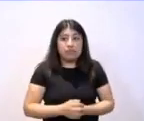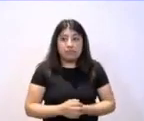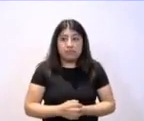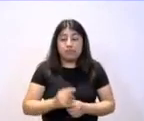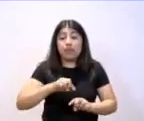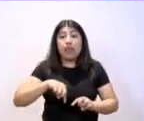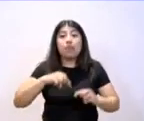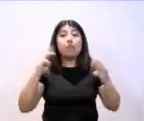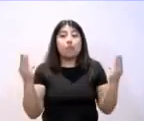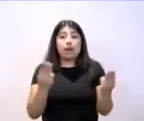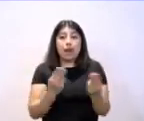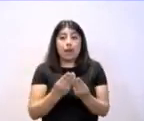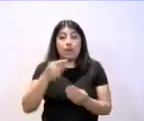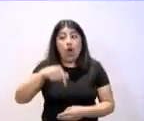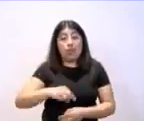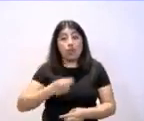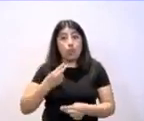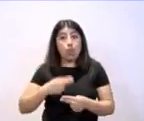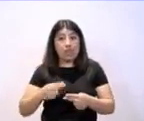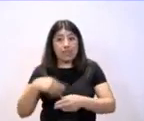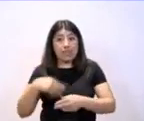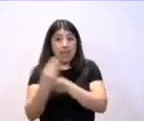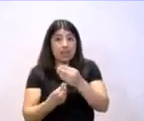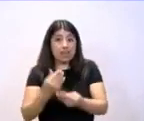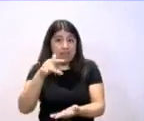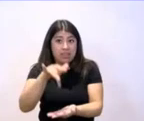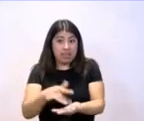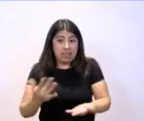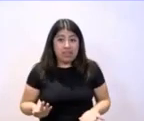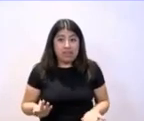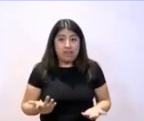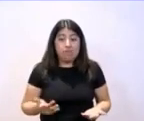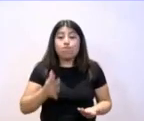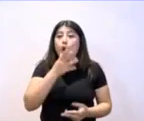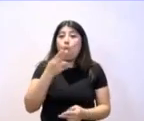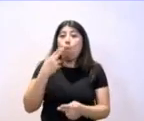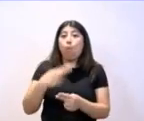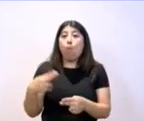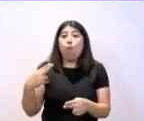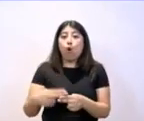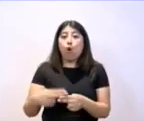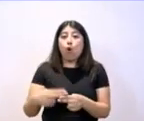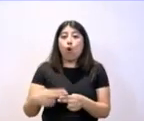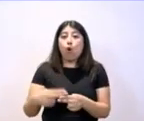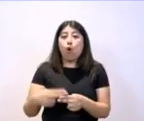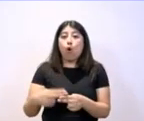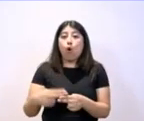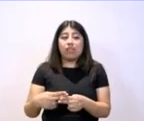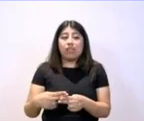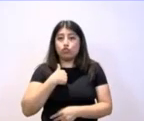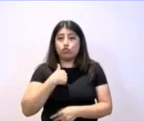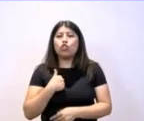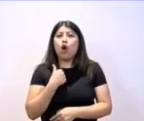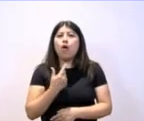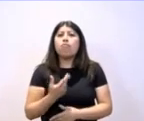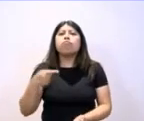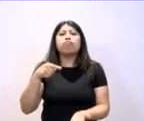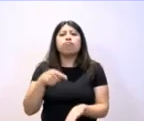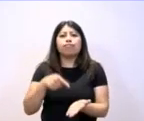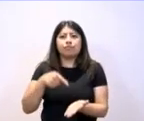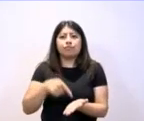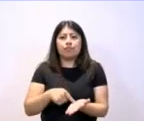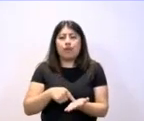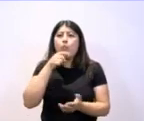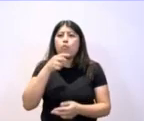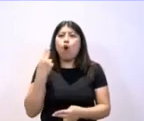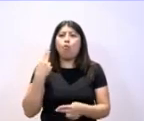Parlamento precisamente se viene a hacer política, porque la política es algo que yo sigo reivindicando, porque la política tiene